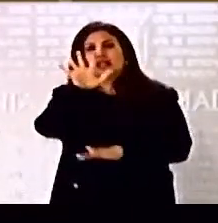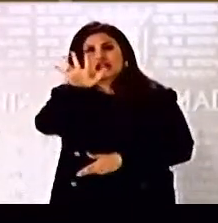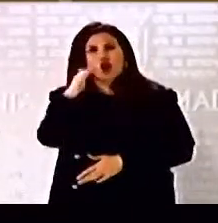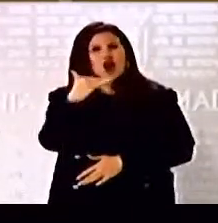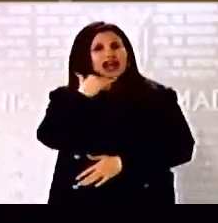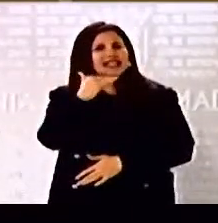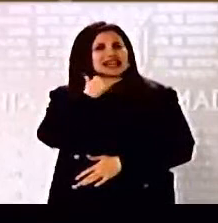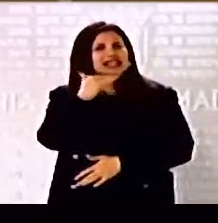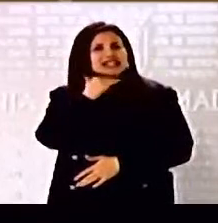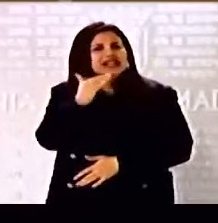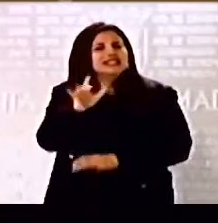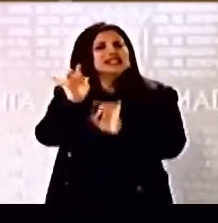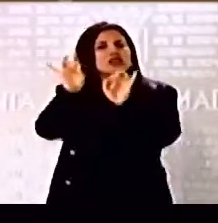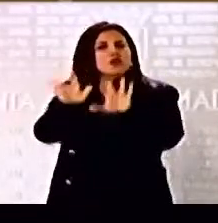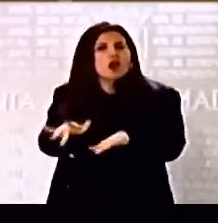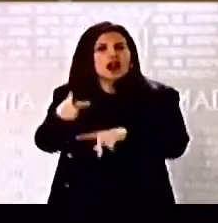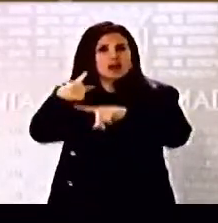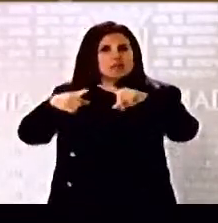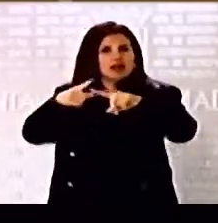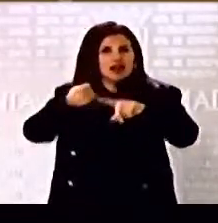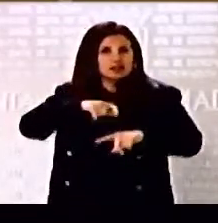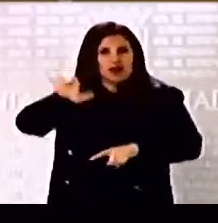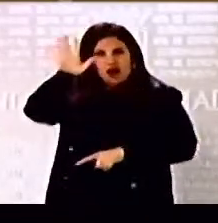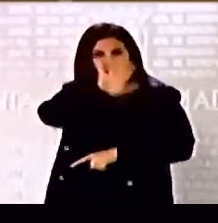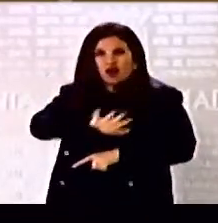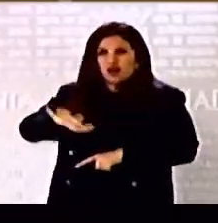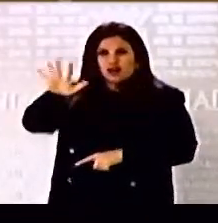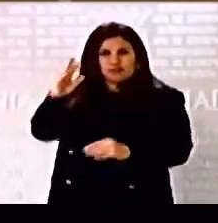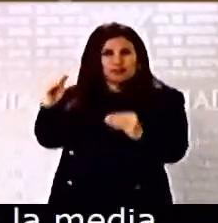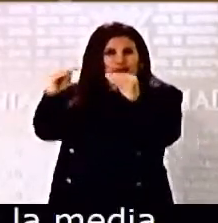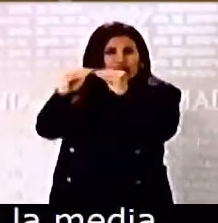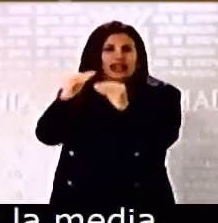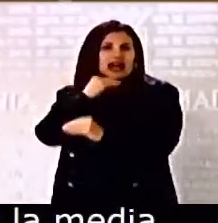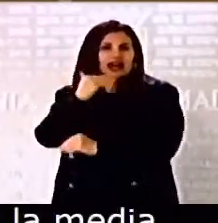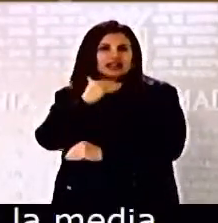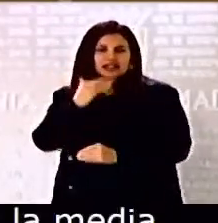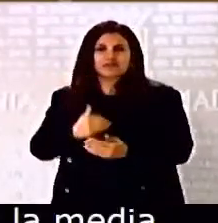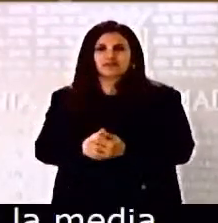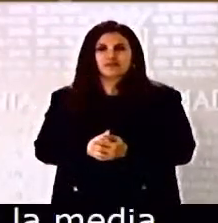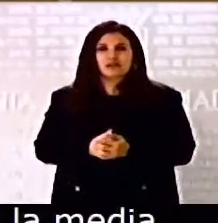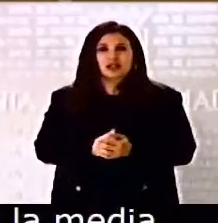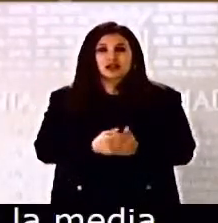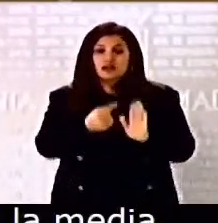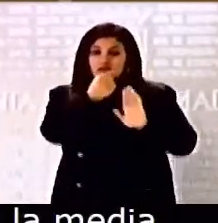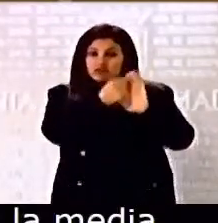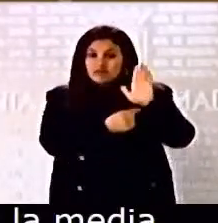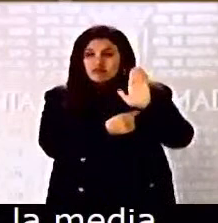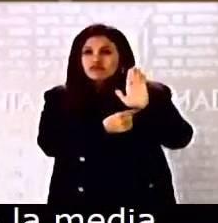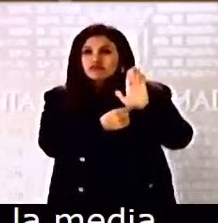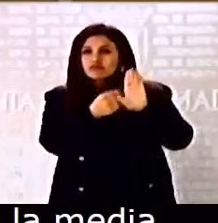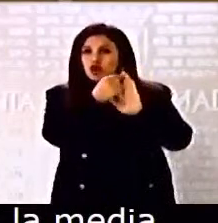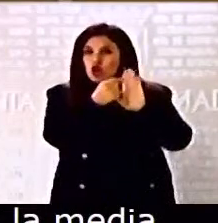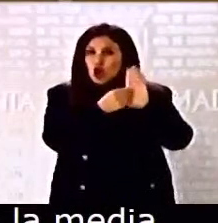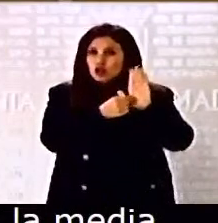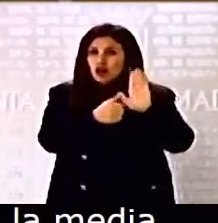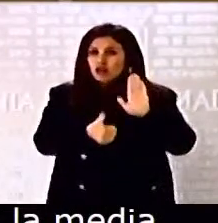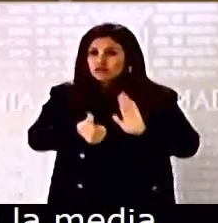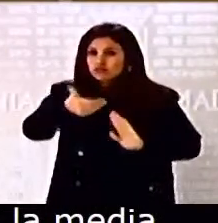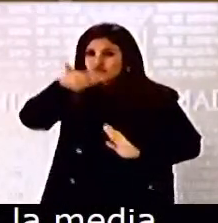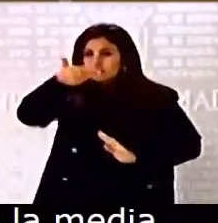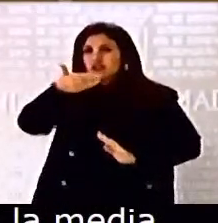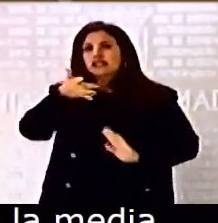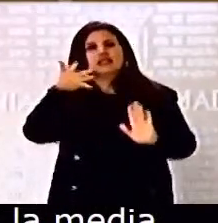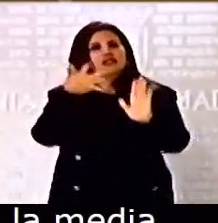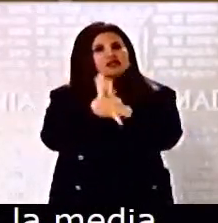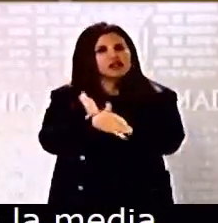española, que habla de la gran profesionalidad, del enorme trabajo que